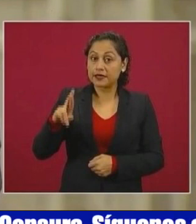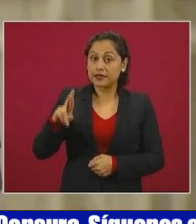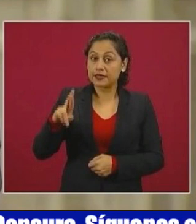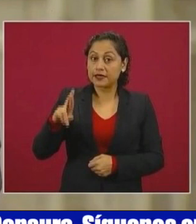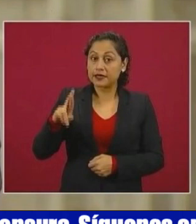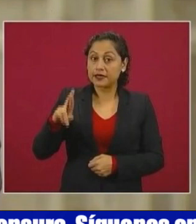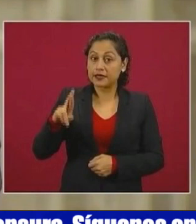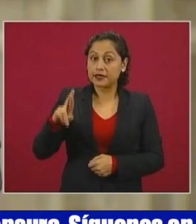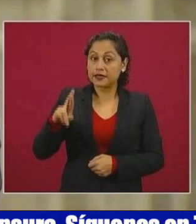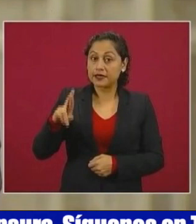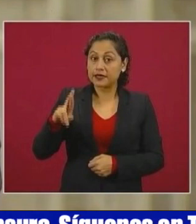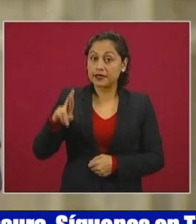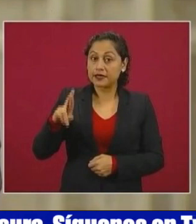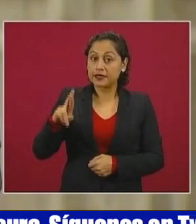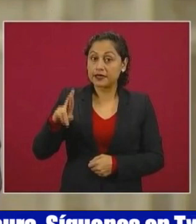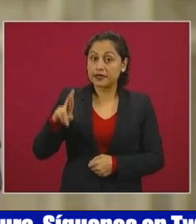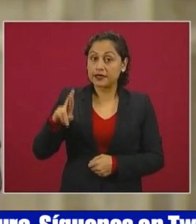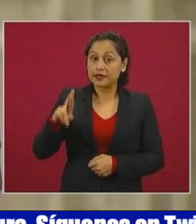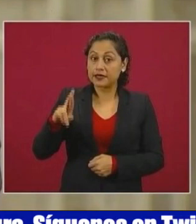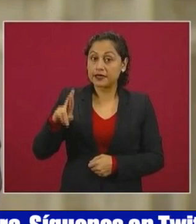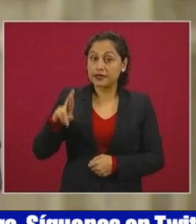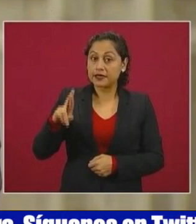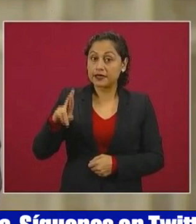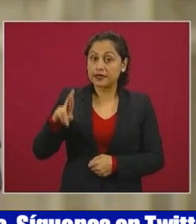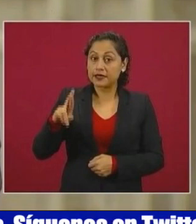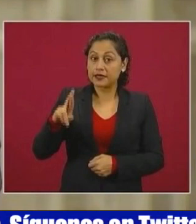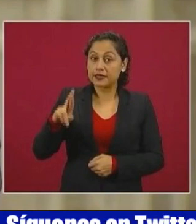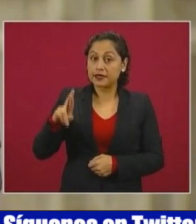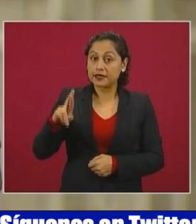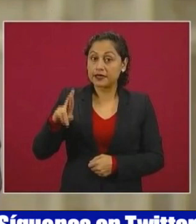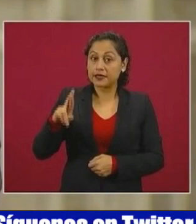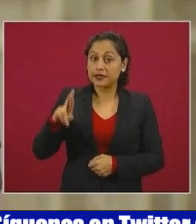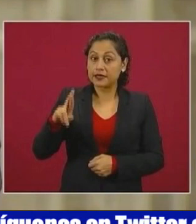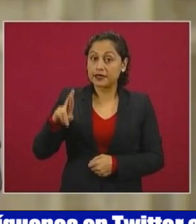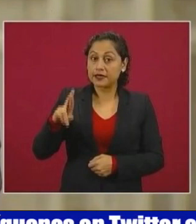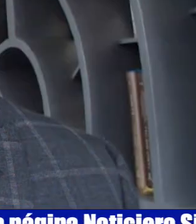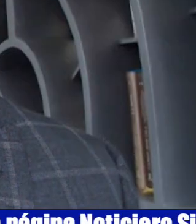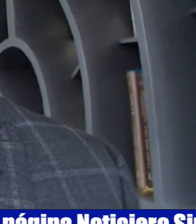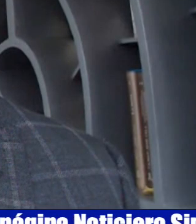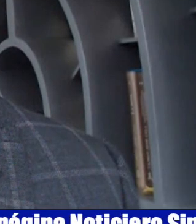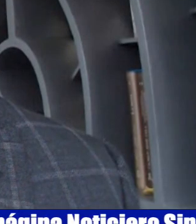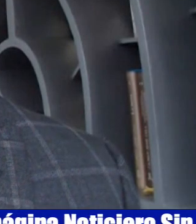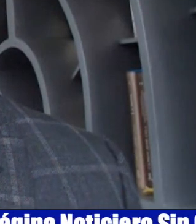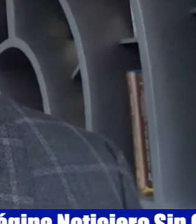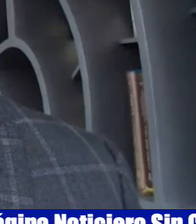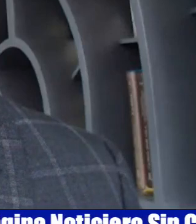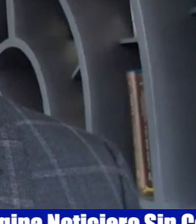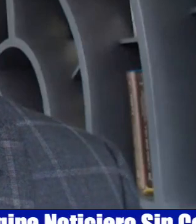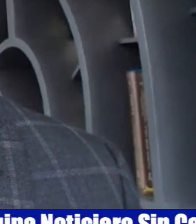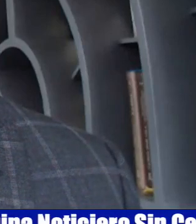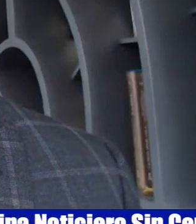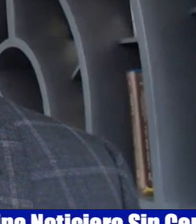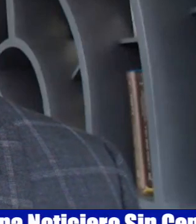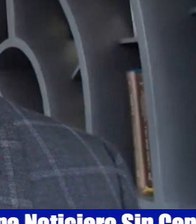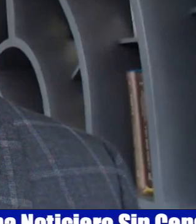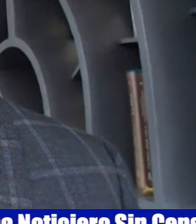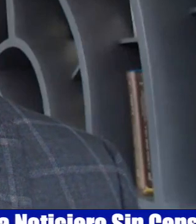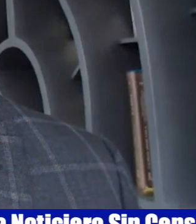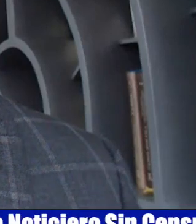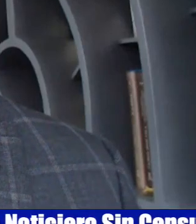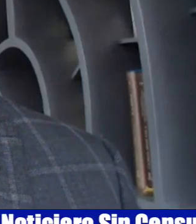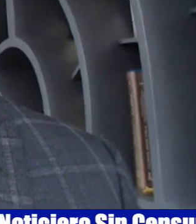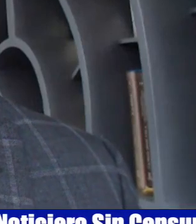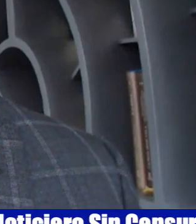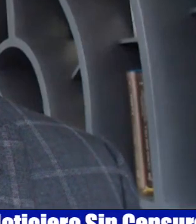De hecho, pues es un personaje que estuvo también hace tiempo trabajando como